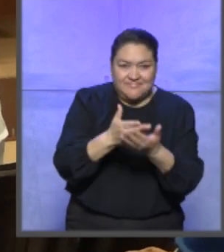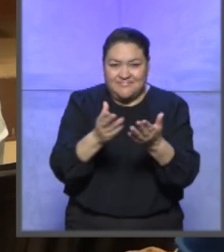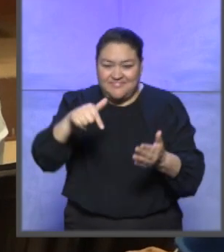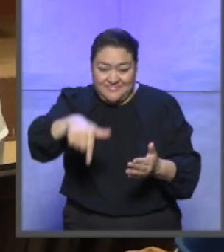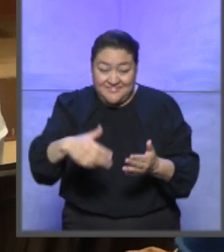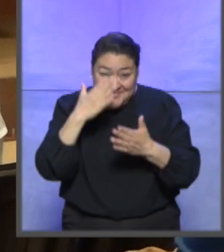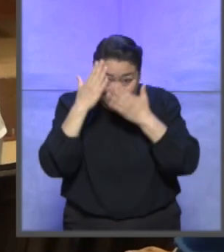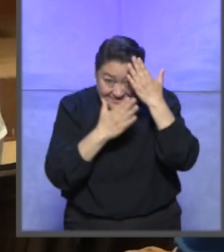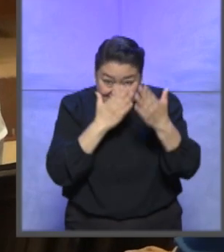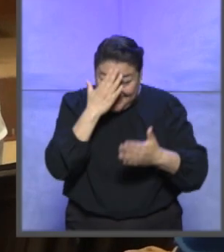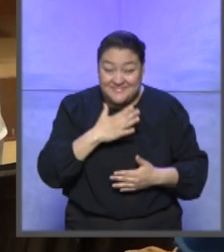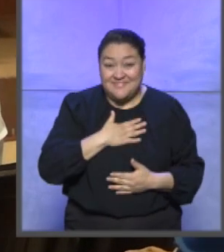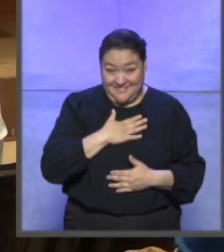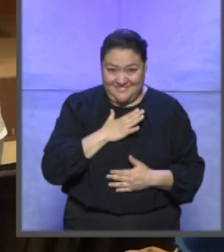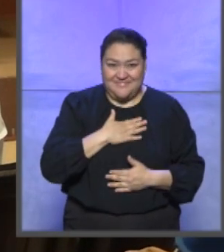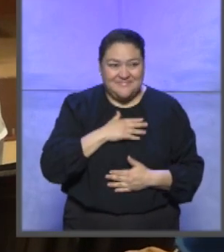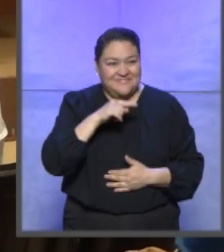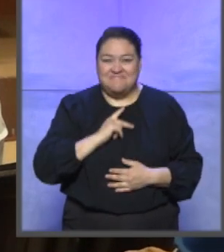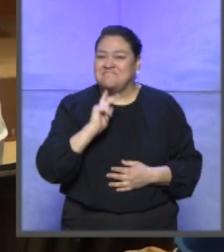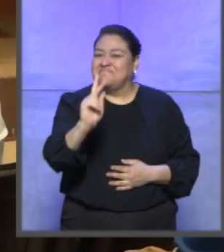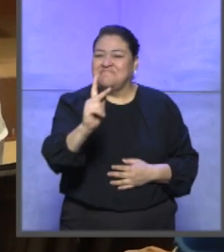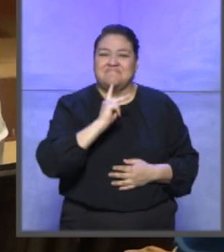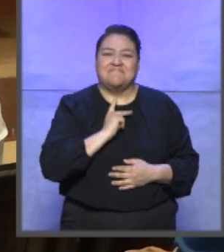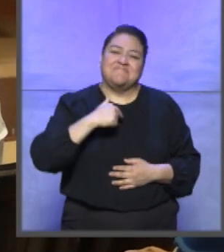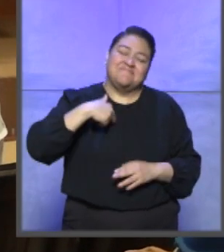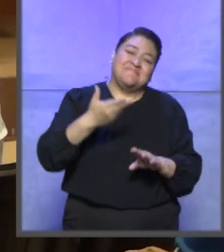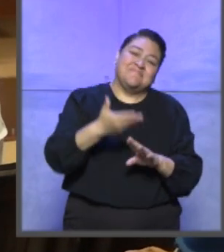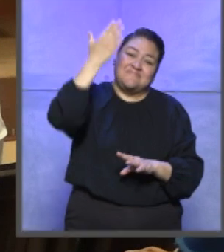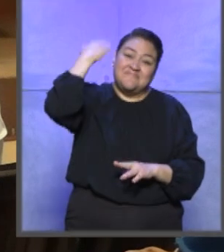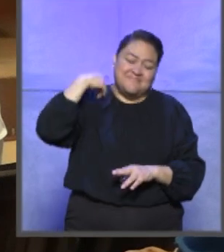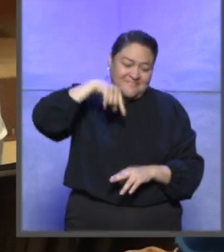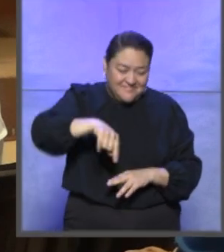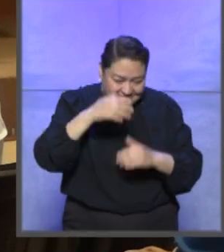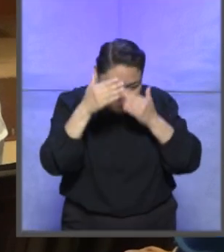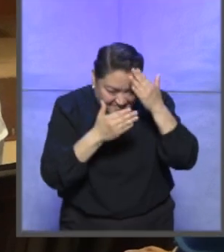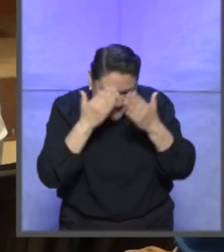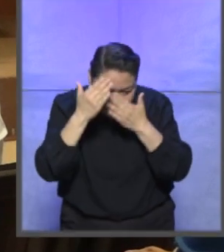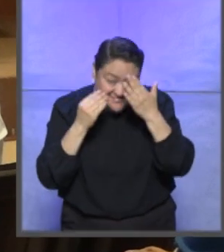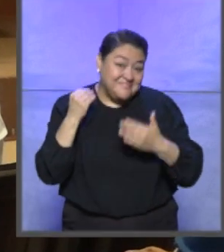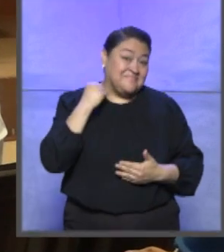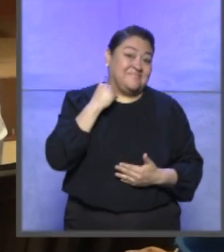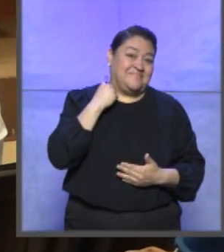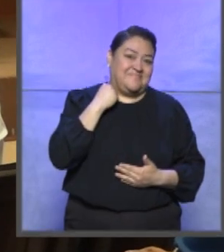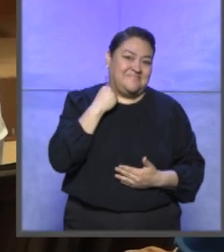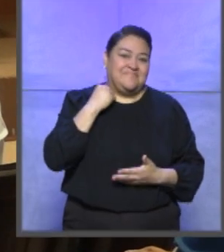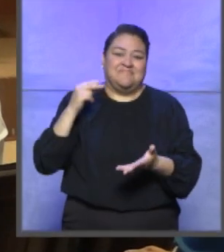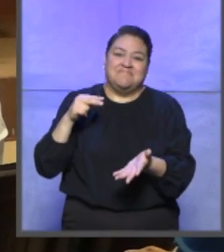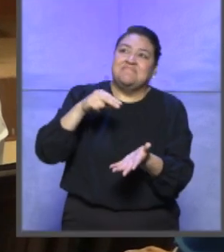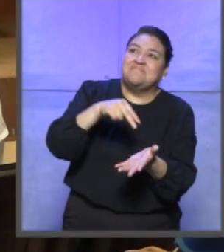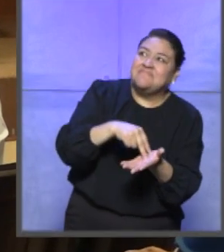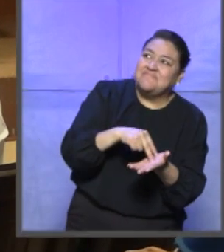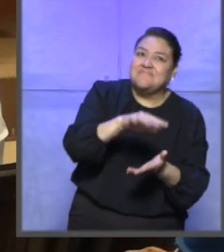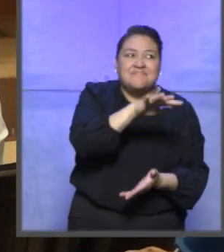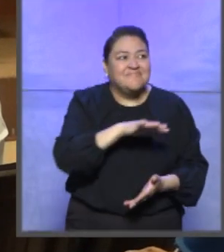alma mater, en donde también, igual que ustedes, estudié la carrera de Derecho. Siempre